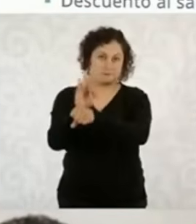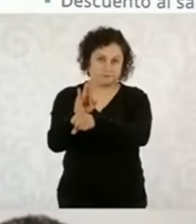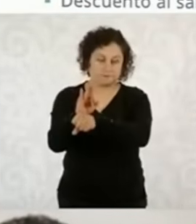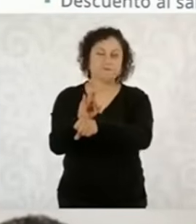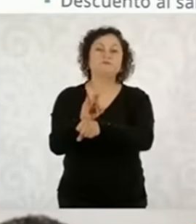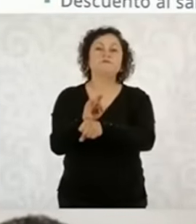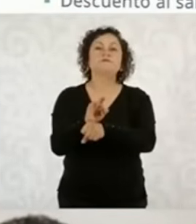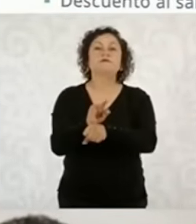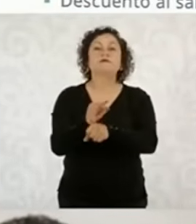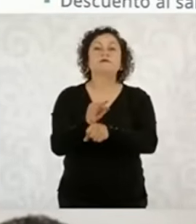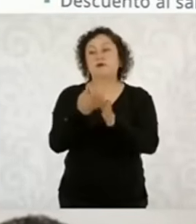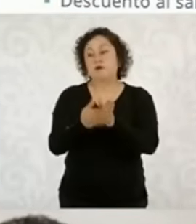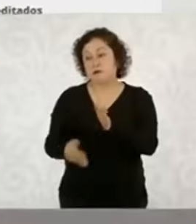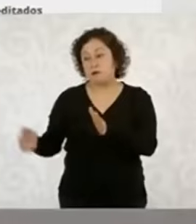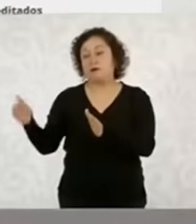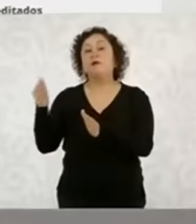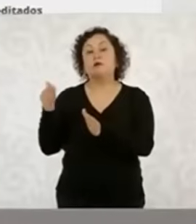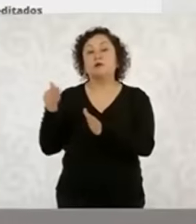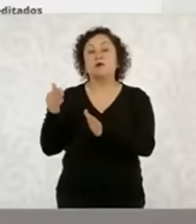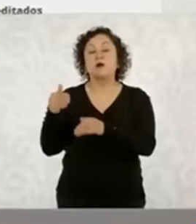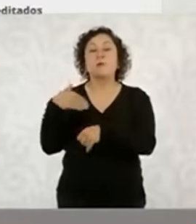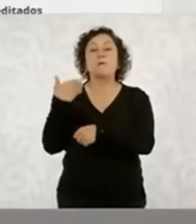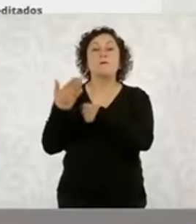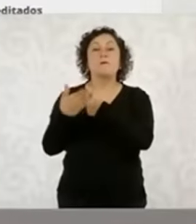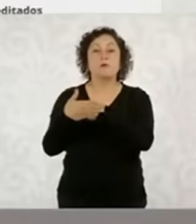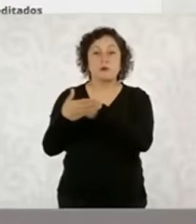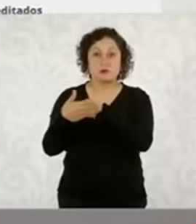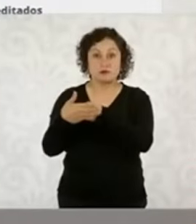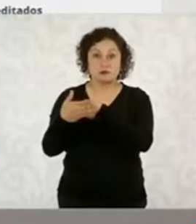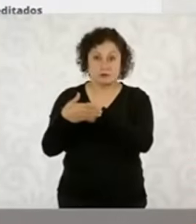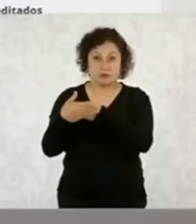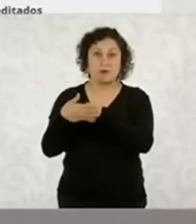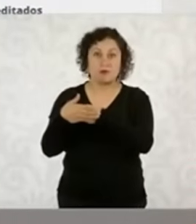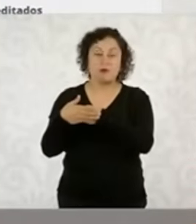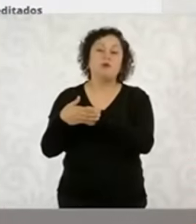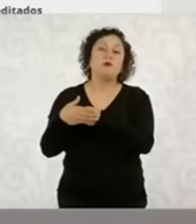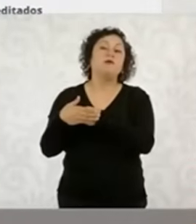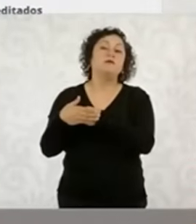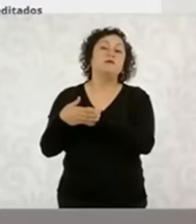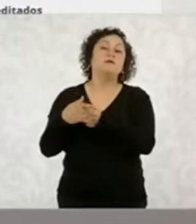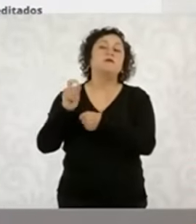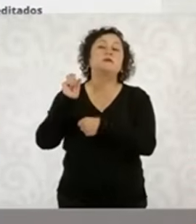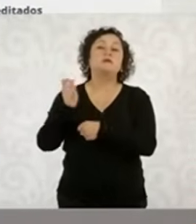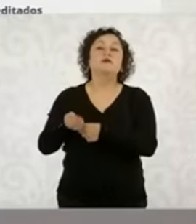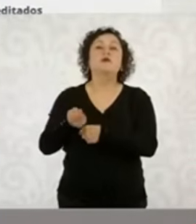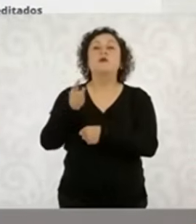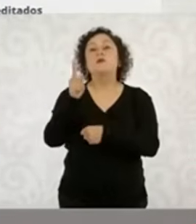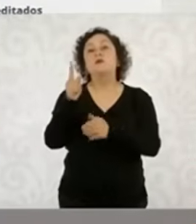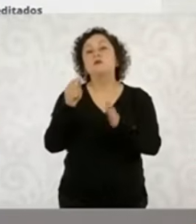año vamos a meter a estos beneficios a